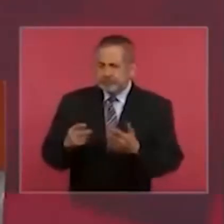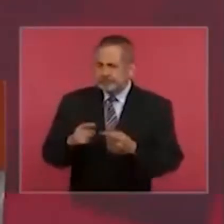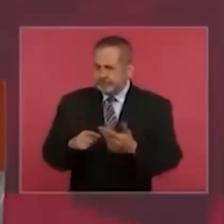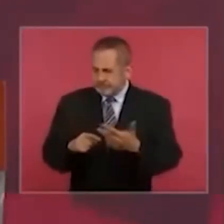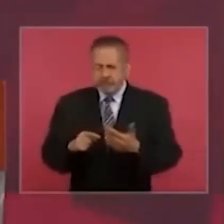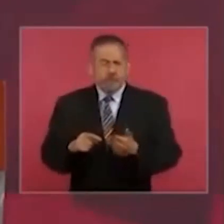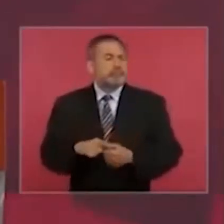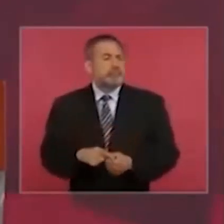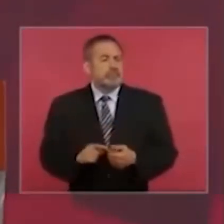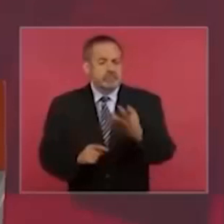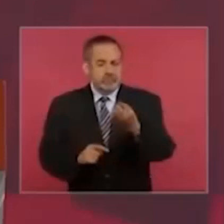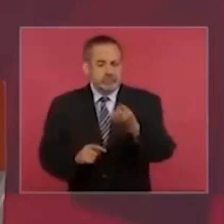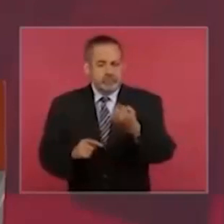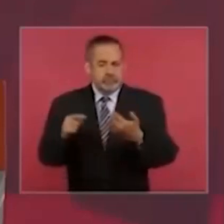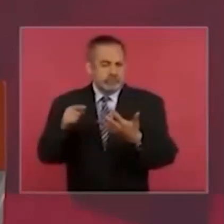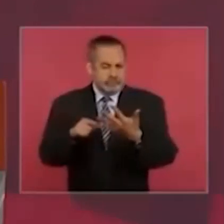9.